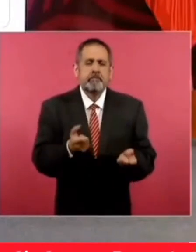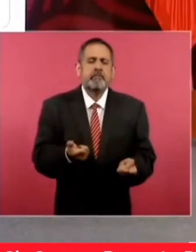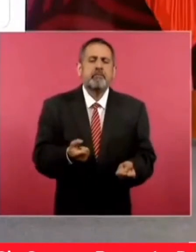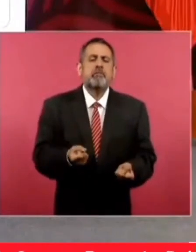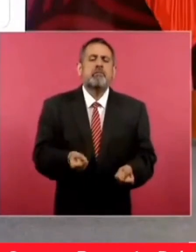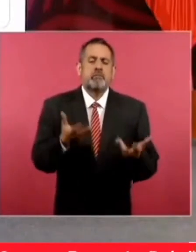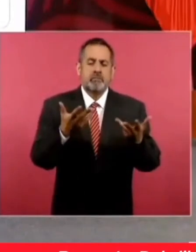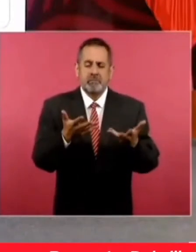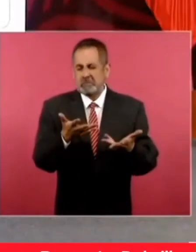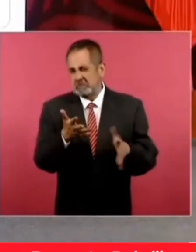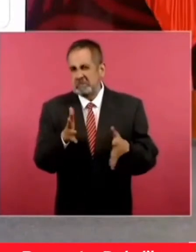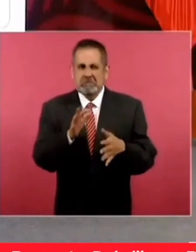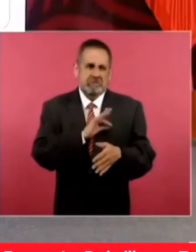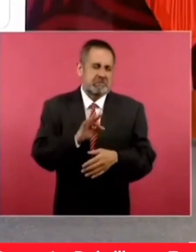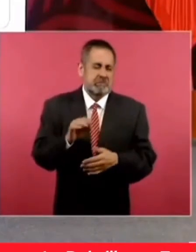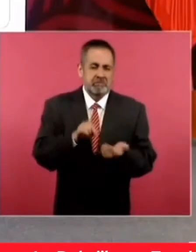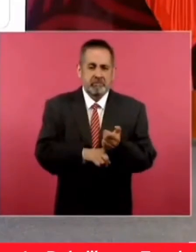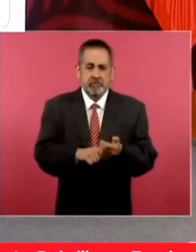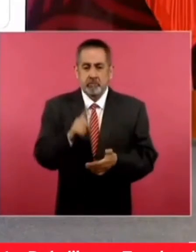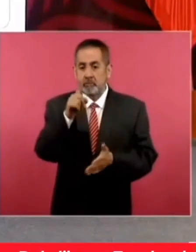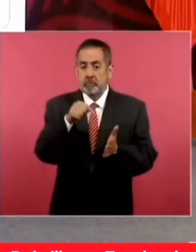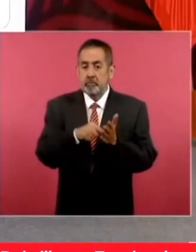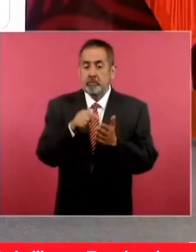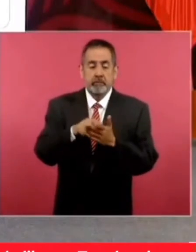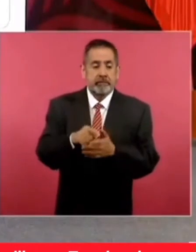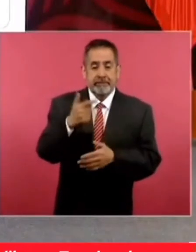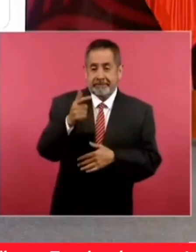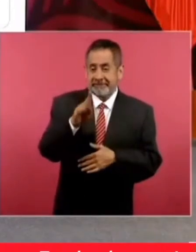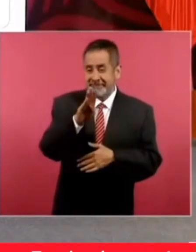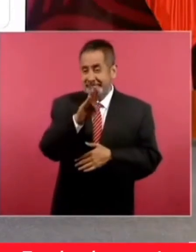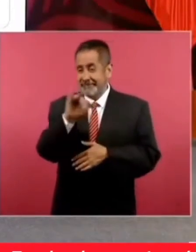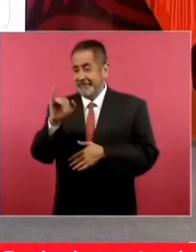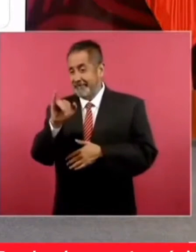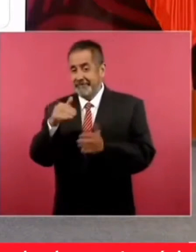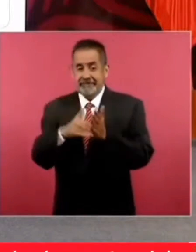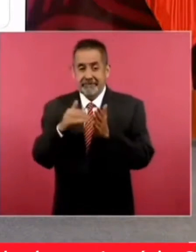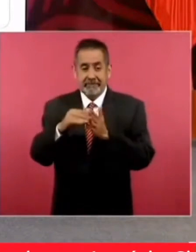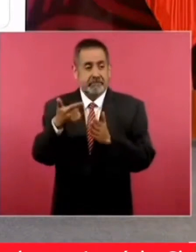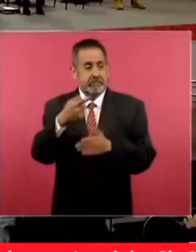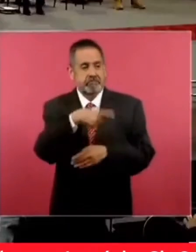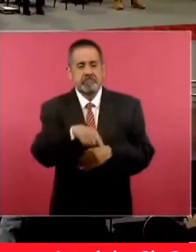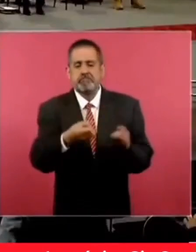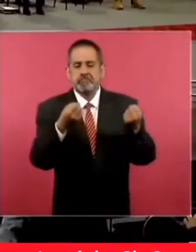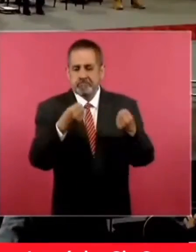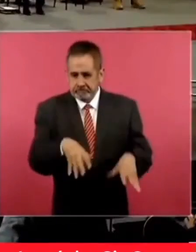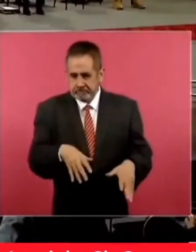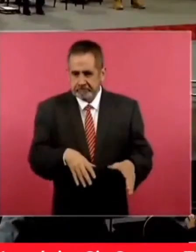en esta cuestión económica son uno punto siete billones de pesos adelante